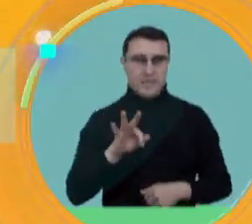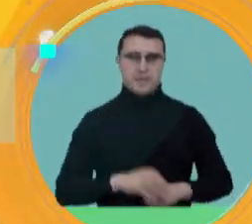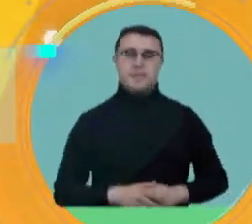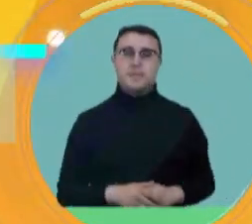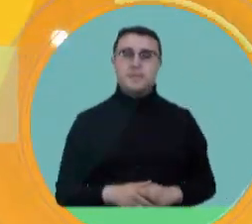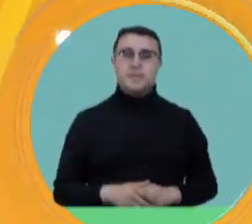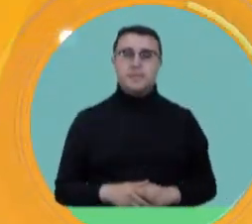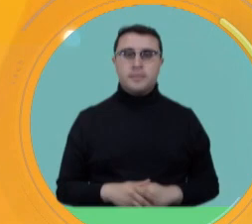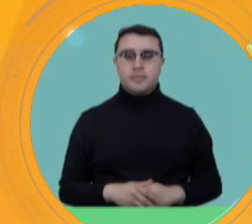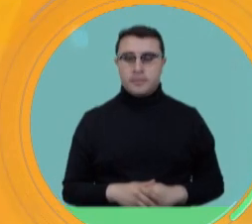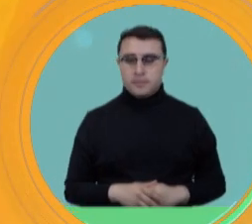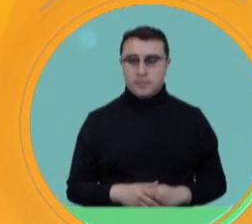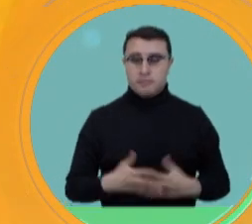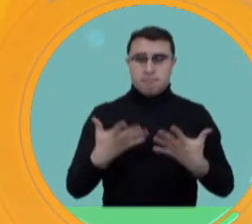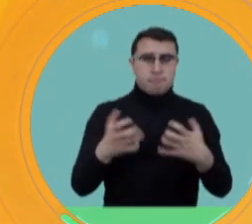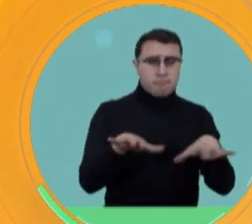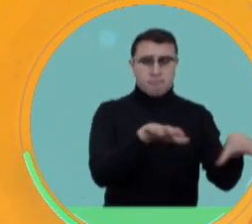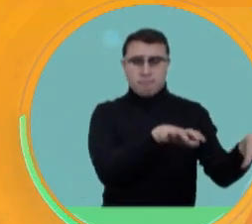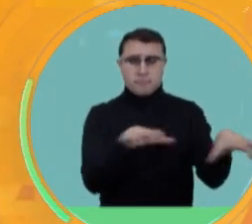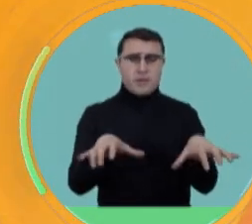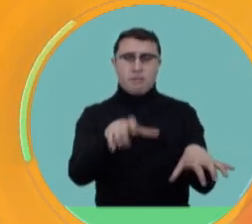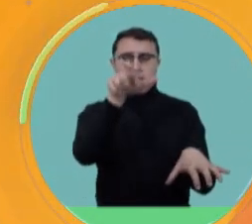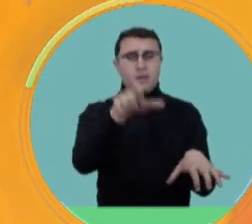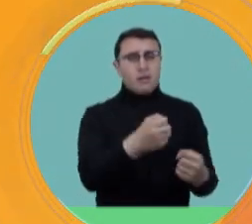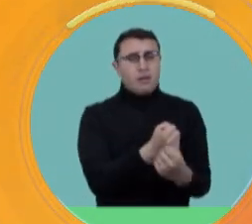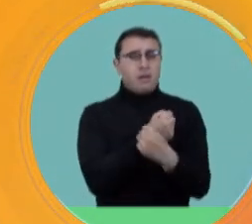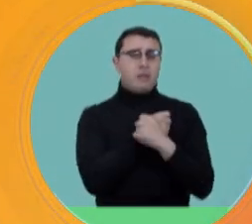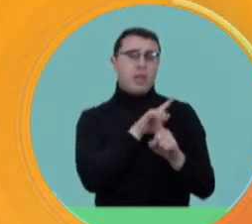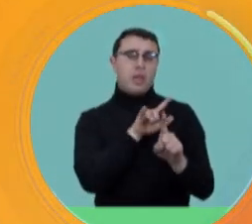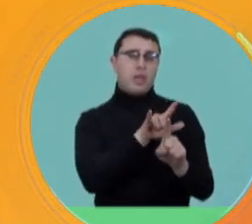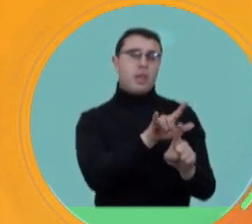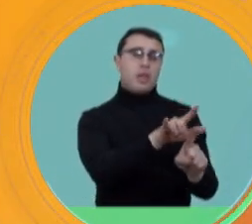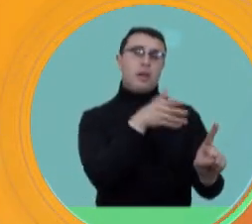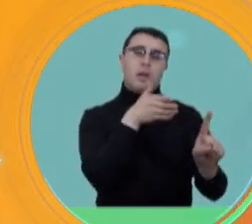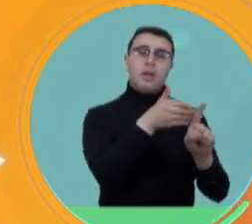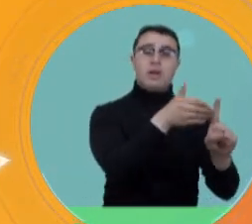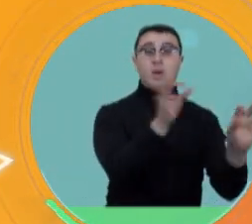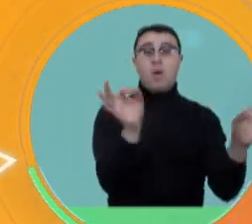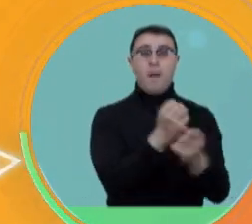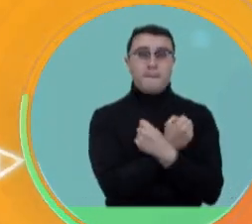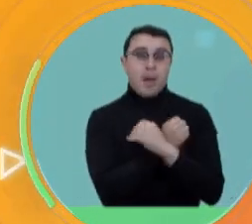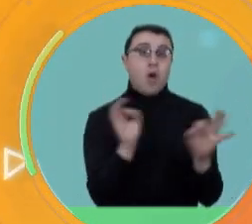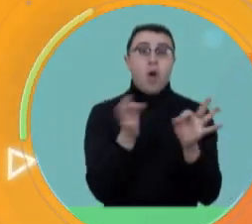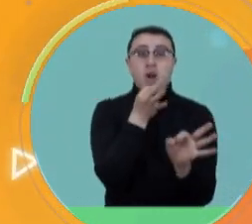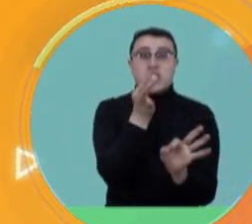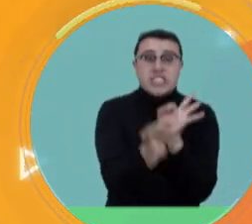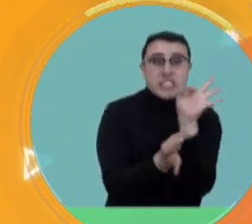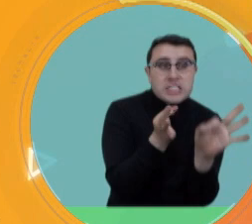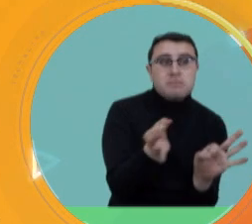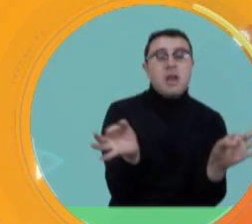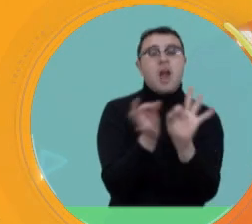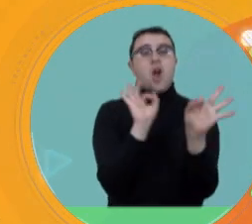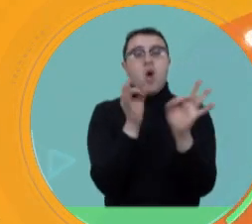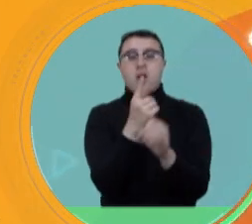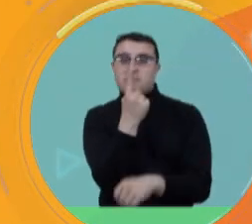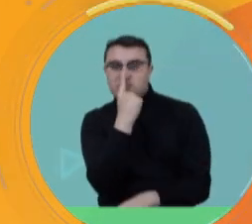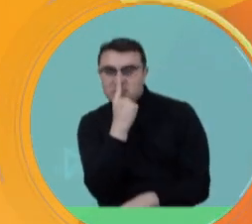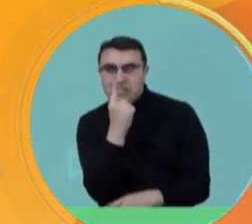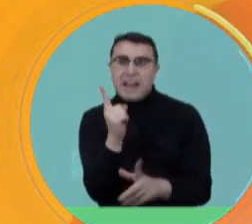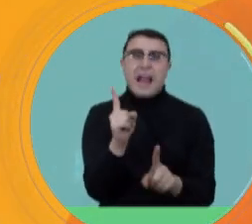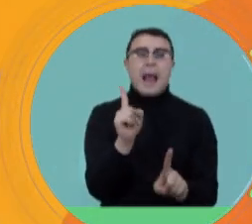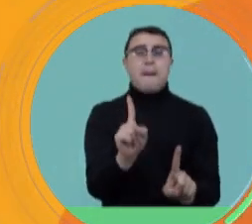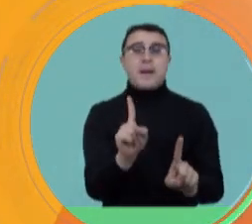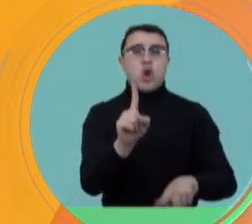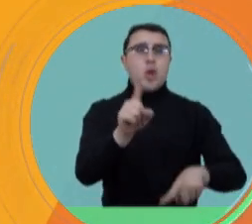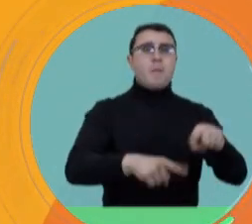ustedes quieren ver las historias de esa persona platónica de ese amor o de ese amigo quieren chismosear por ahí a alguien pero no